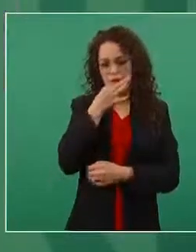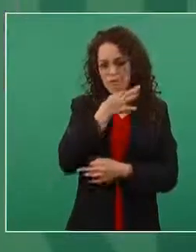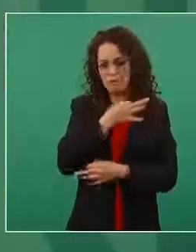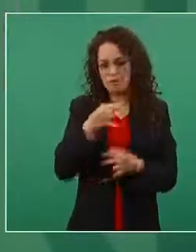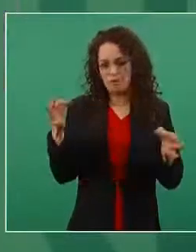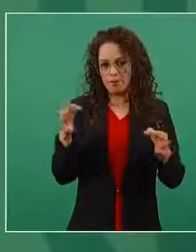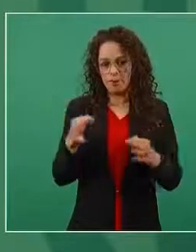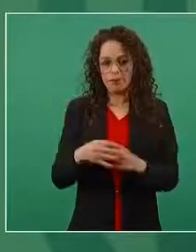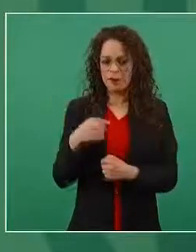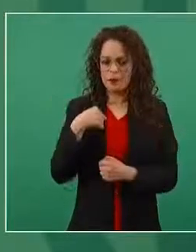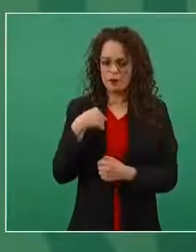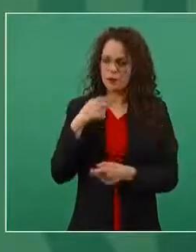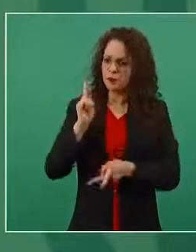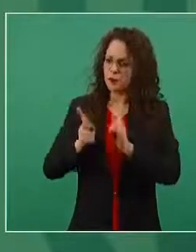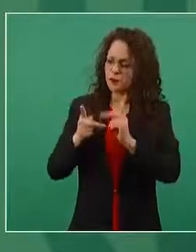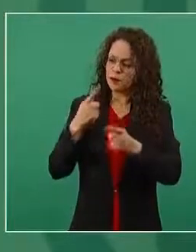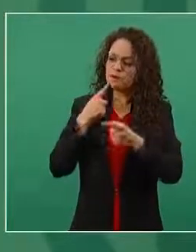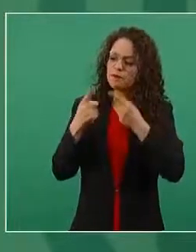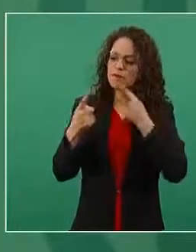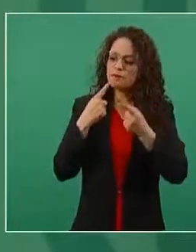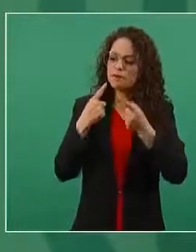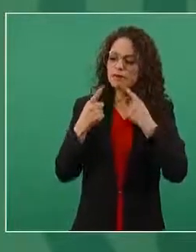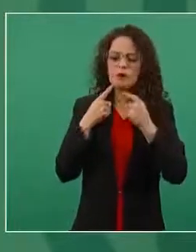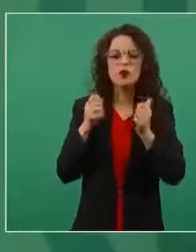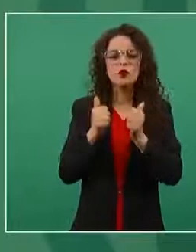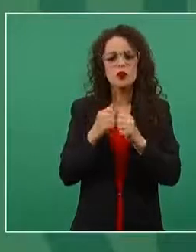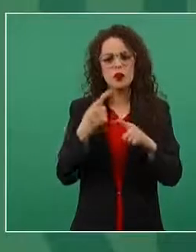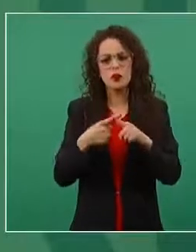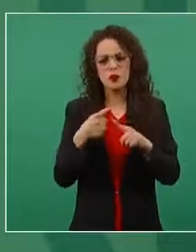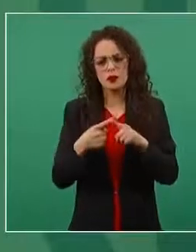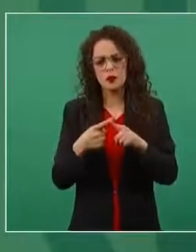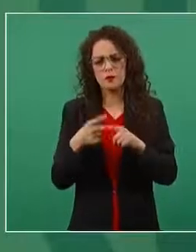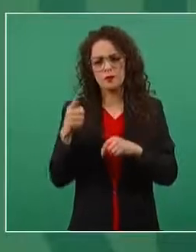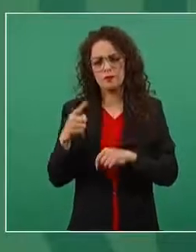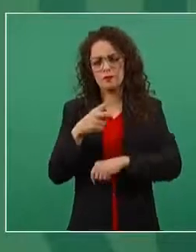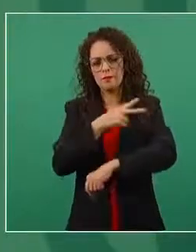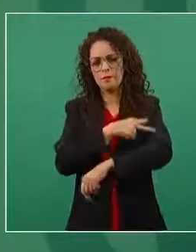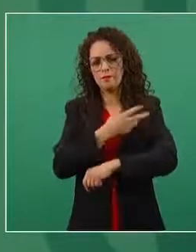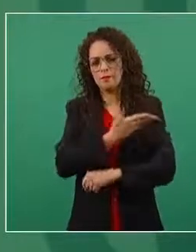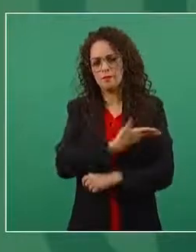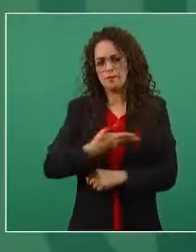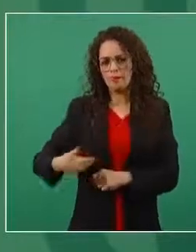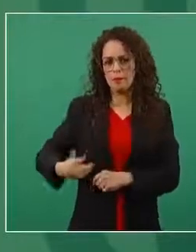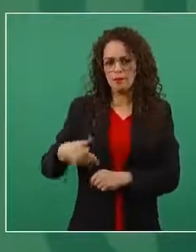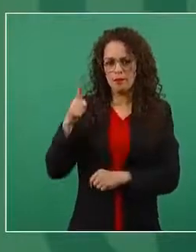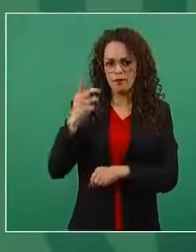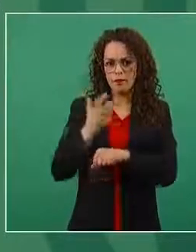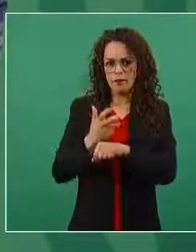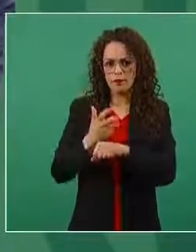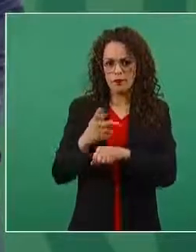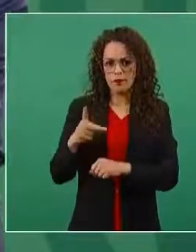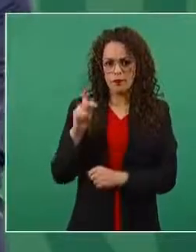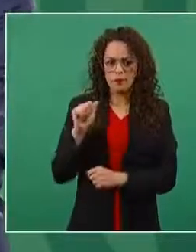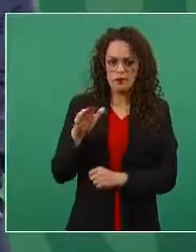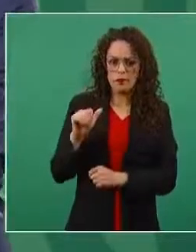que sostuvimos con la vicepresidenta de Estados Unidos, Kamala Harris,